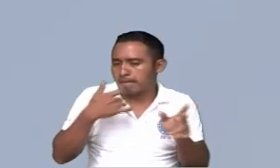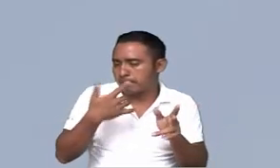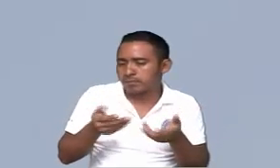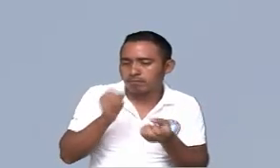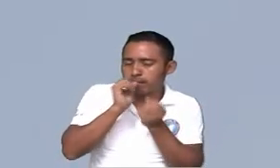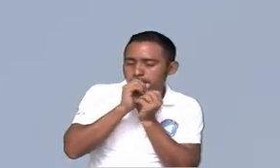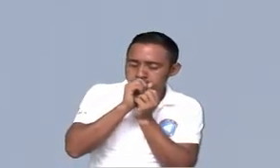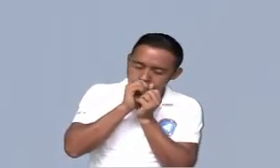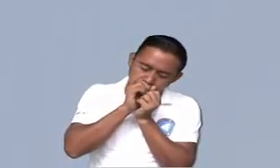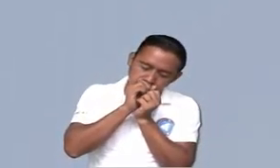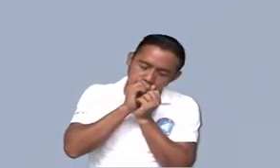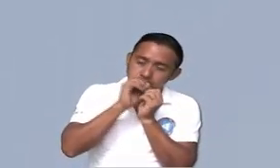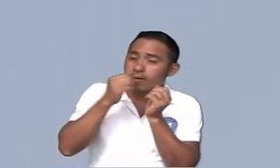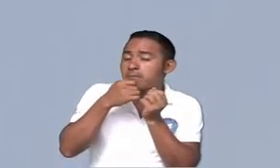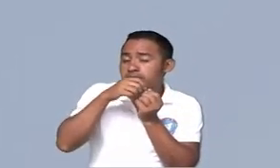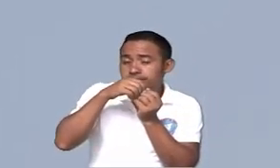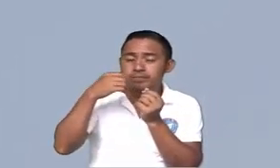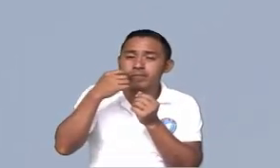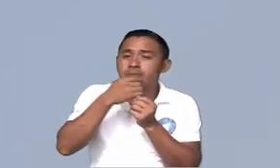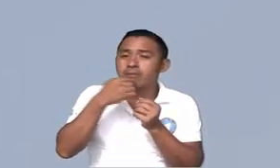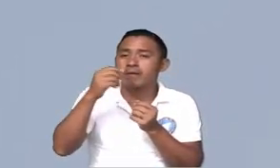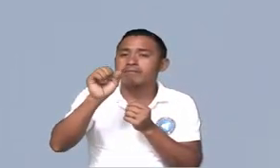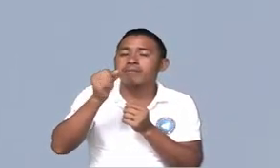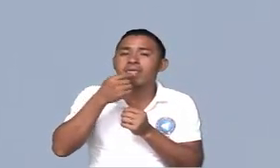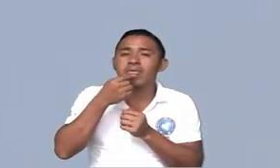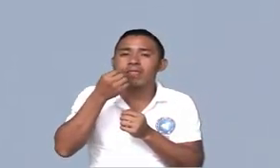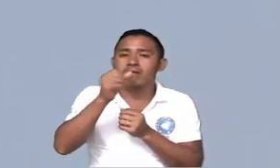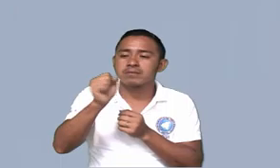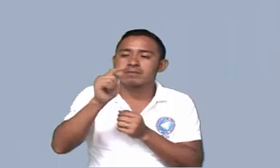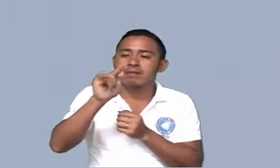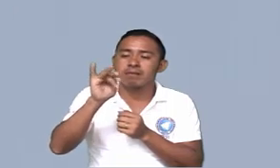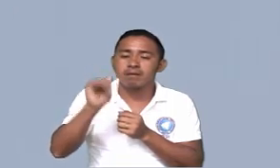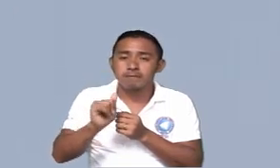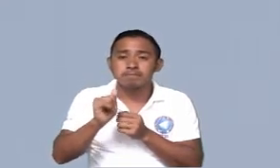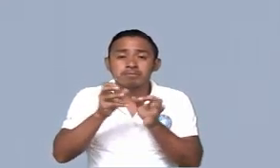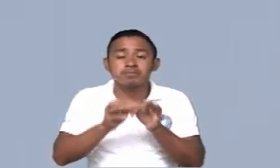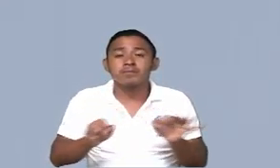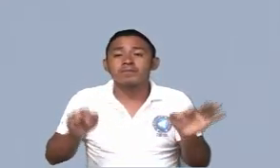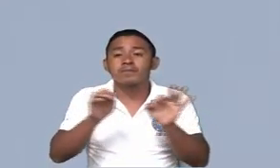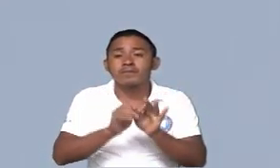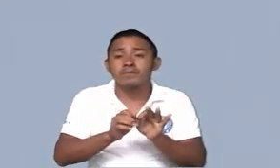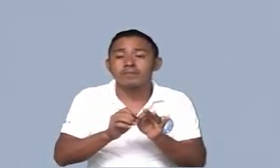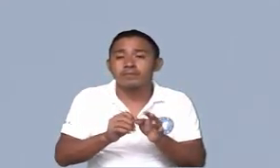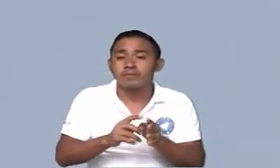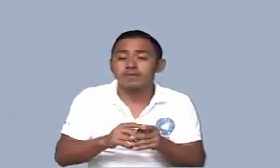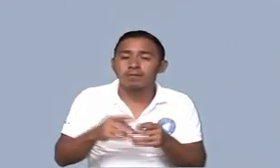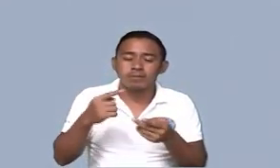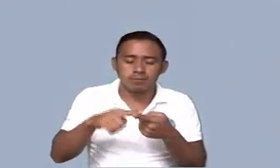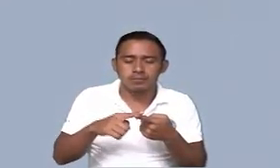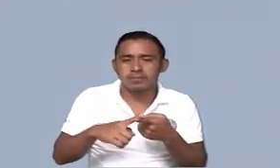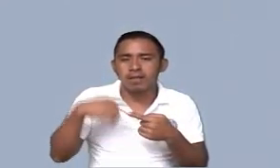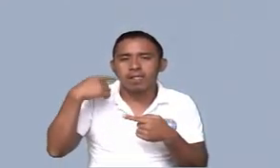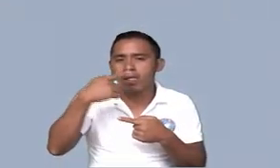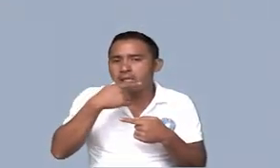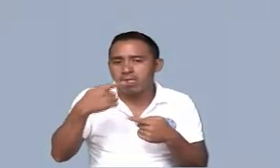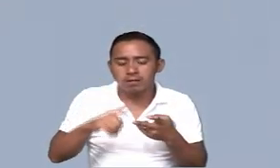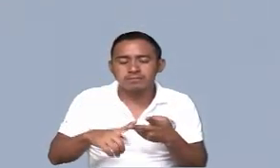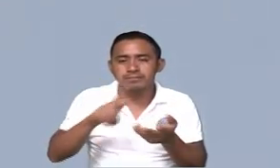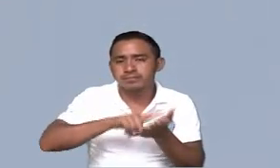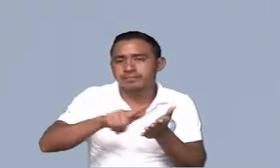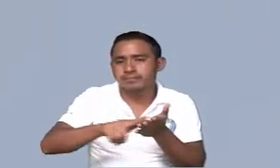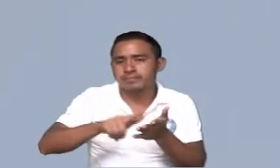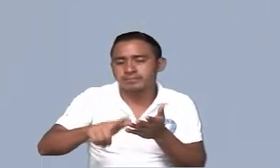normal? Porque la saliva juega un papel importante en la parte de la humidificación de la lengua, en la limpieza